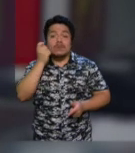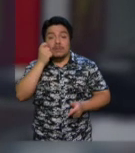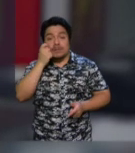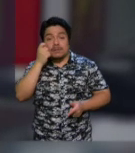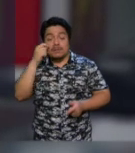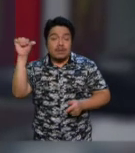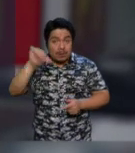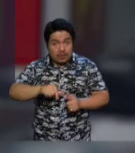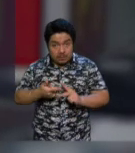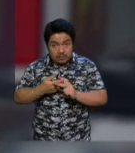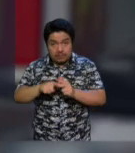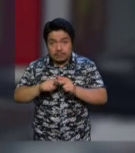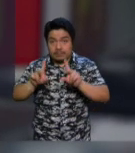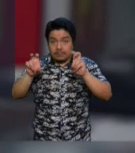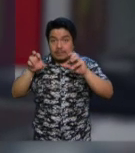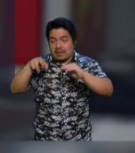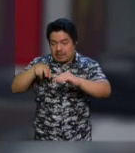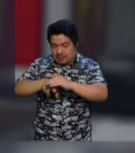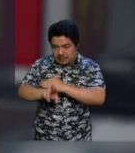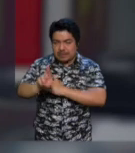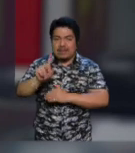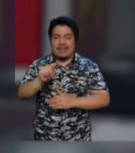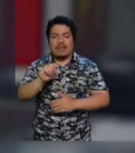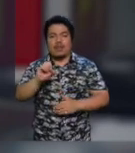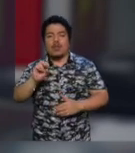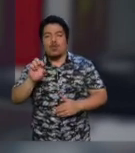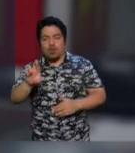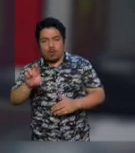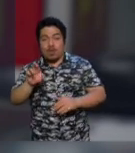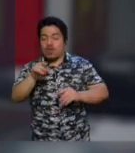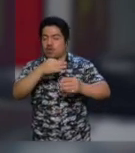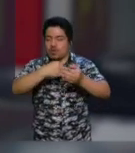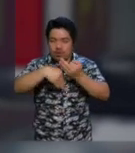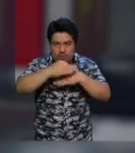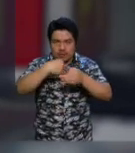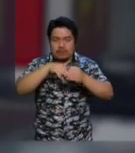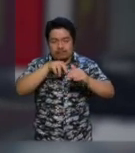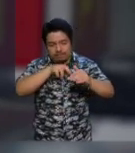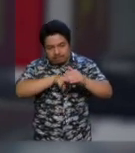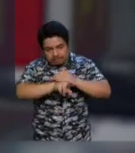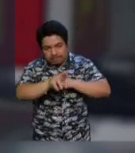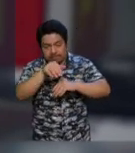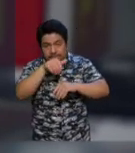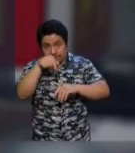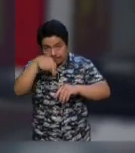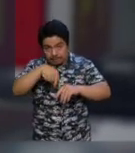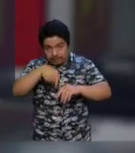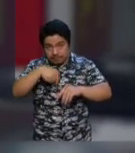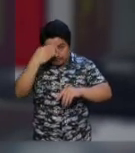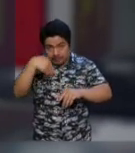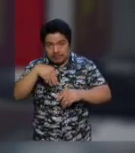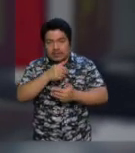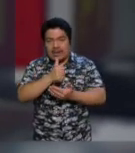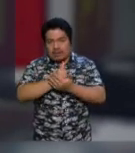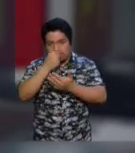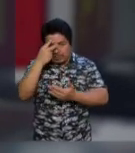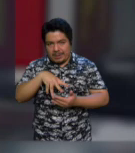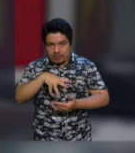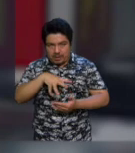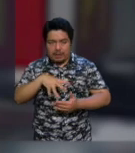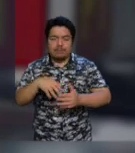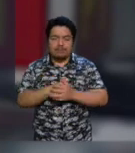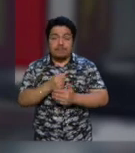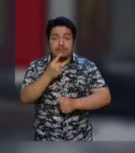cierres de campaña con el llamado Metro Tour, con el que pretende recorrer todas las líneas del metro que operan aquí en nuestra ciudad. Durante su primer